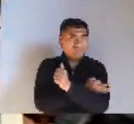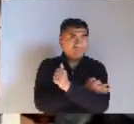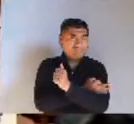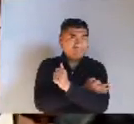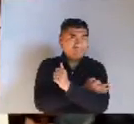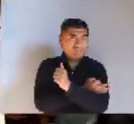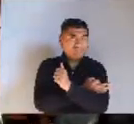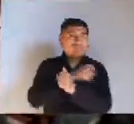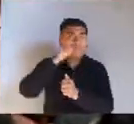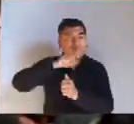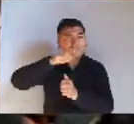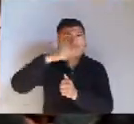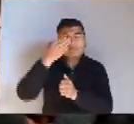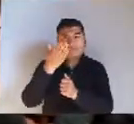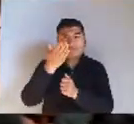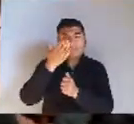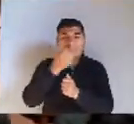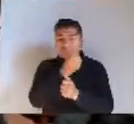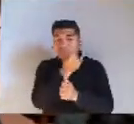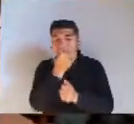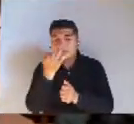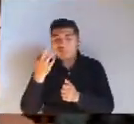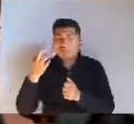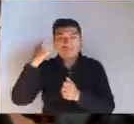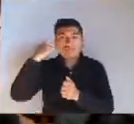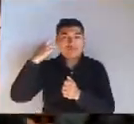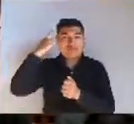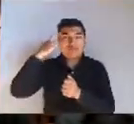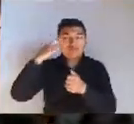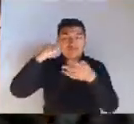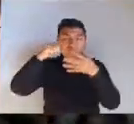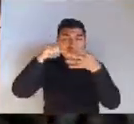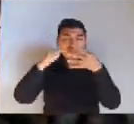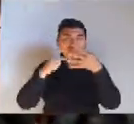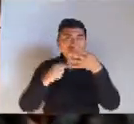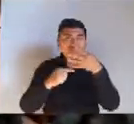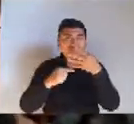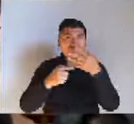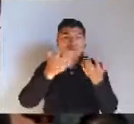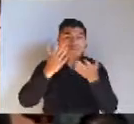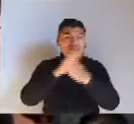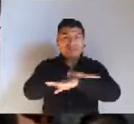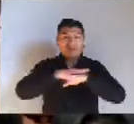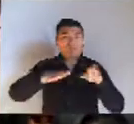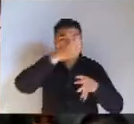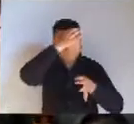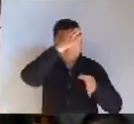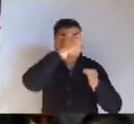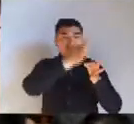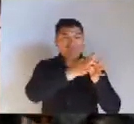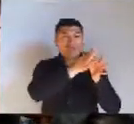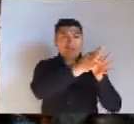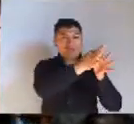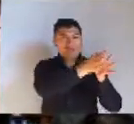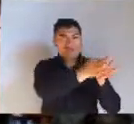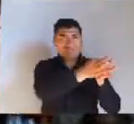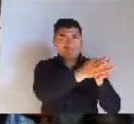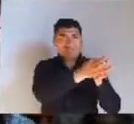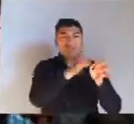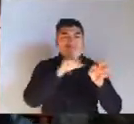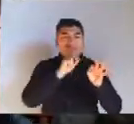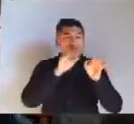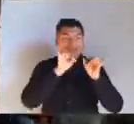que debe existir por muchas razones, en especial la infidelidad y por no